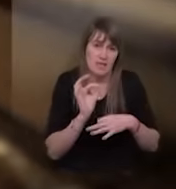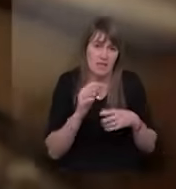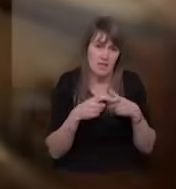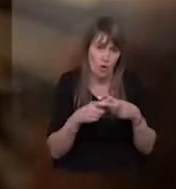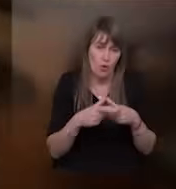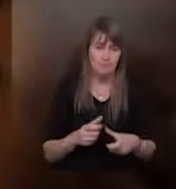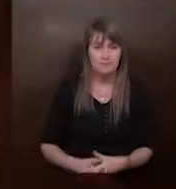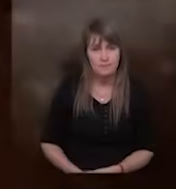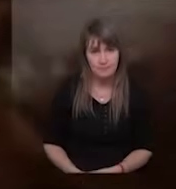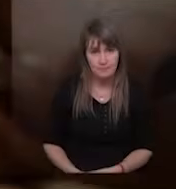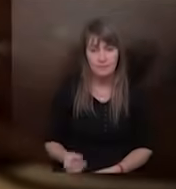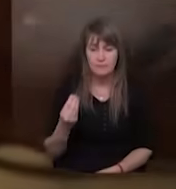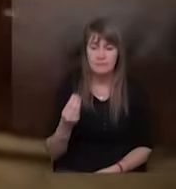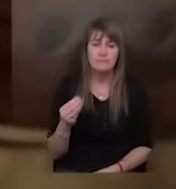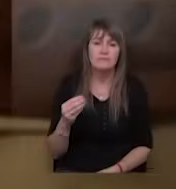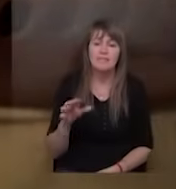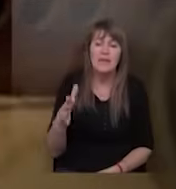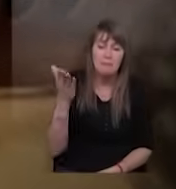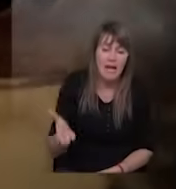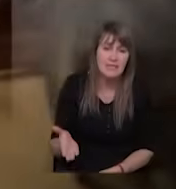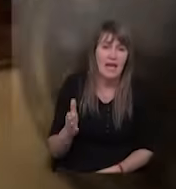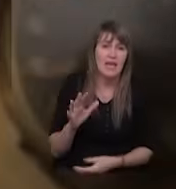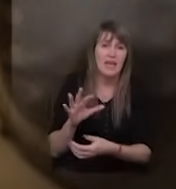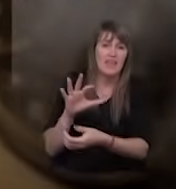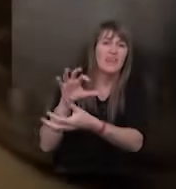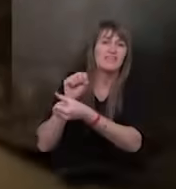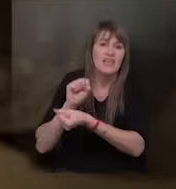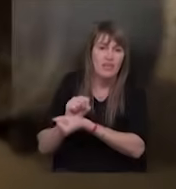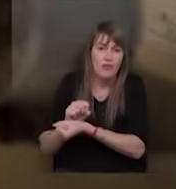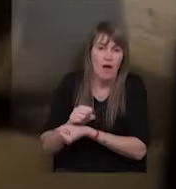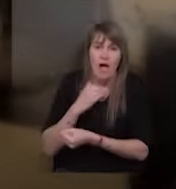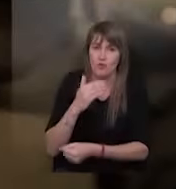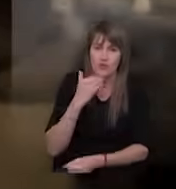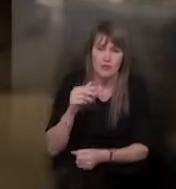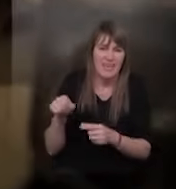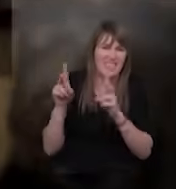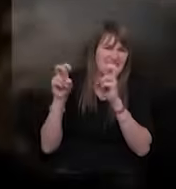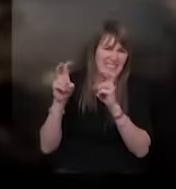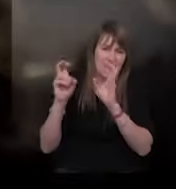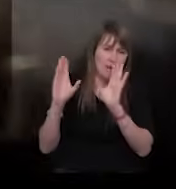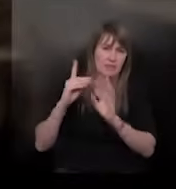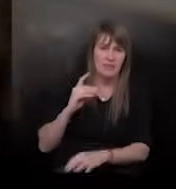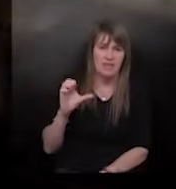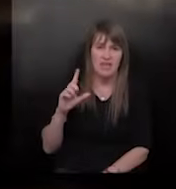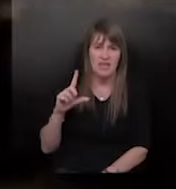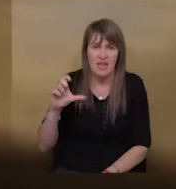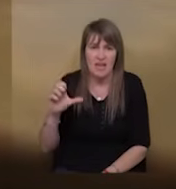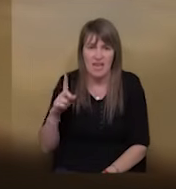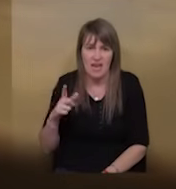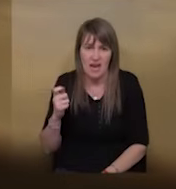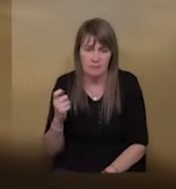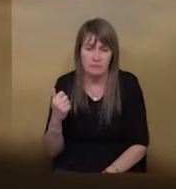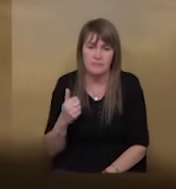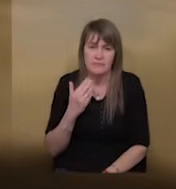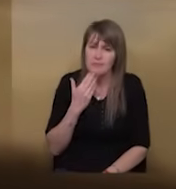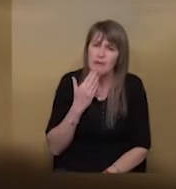pregunté a Fleita qué pasaría con el detenido y él me dijo que no tenía idea, que eso era asunto de Delega. Le hice la misma pregunta a este, quien me